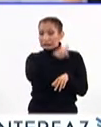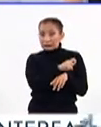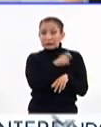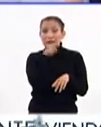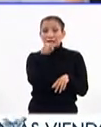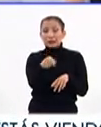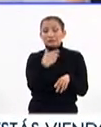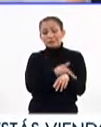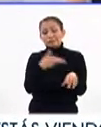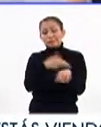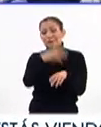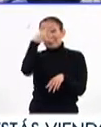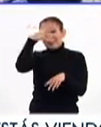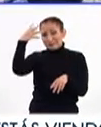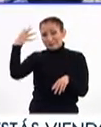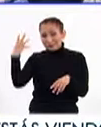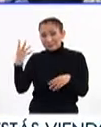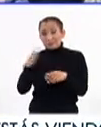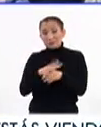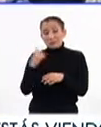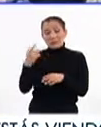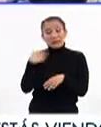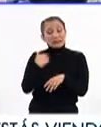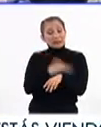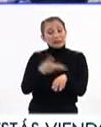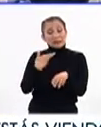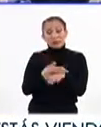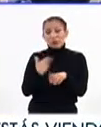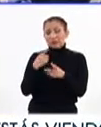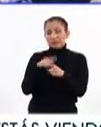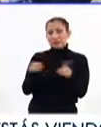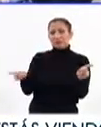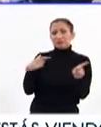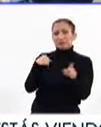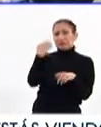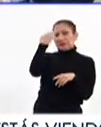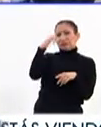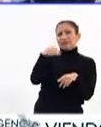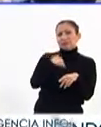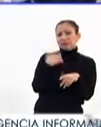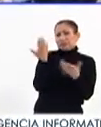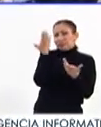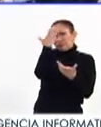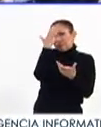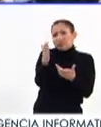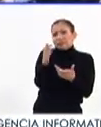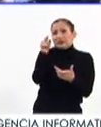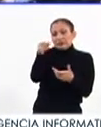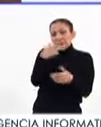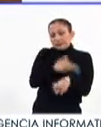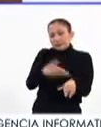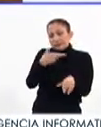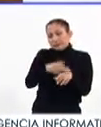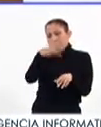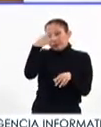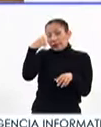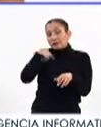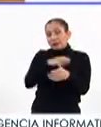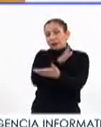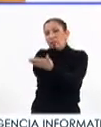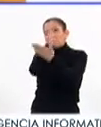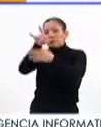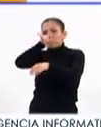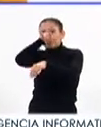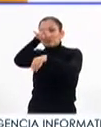fue el trámite de la visa, porque era un trámite muy ajeno a mí y a partir de ese trámite yo creo que fue la llegada